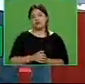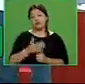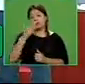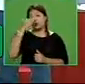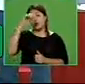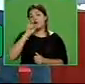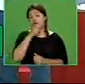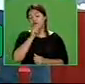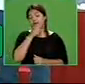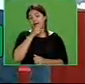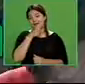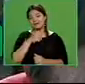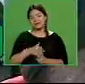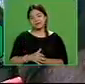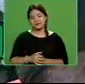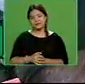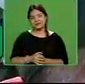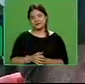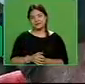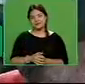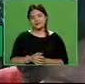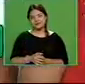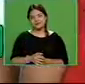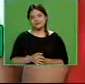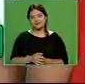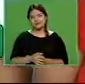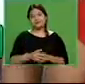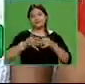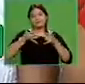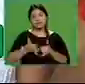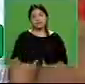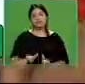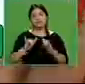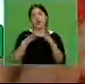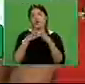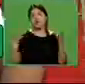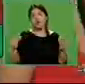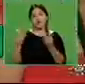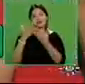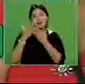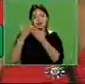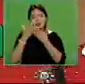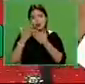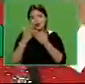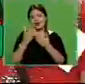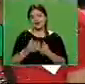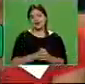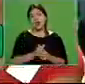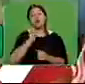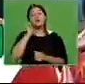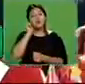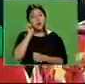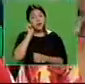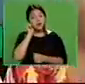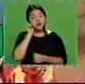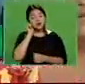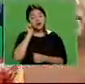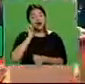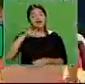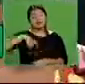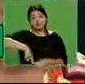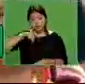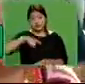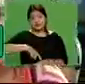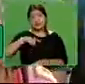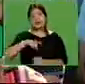y adultas mayores, nuestros hijos e hijas que están estudiando, las mujeres que necesitan y que